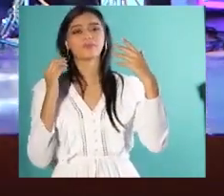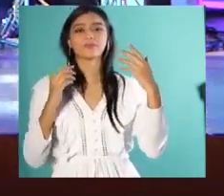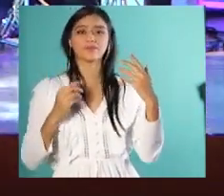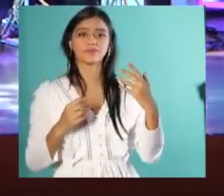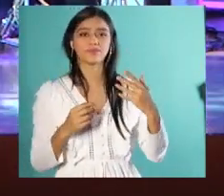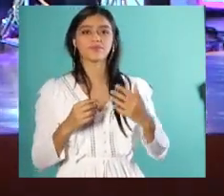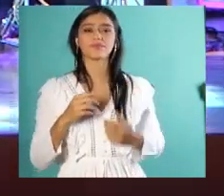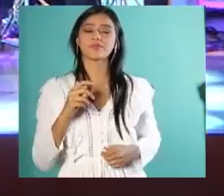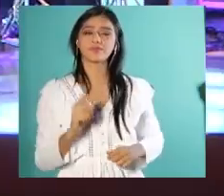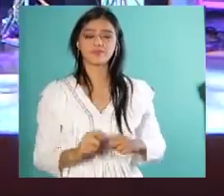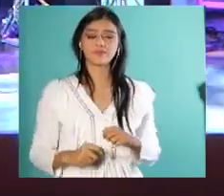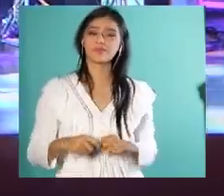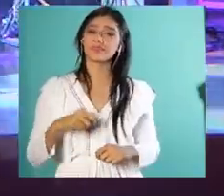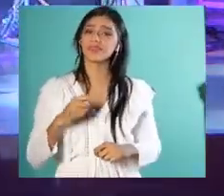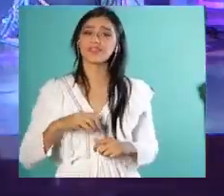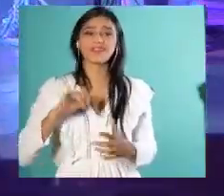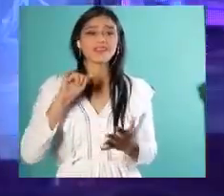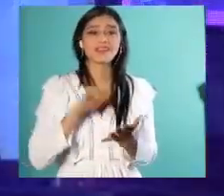el anti